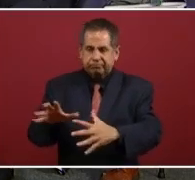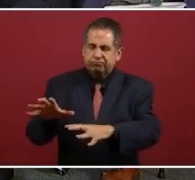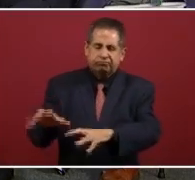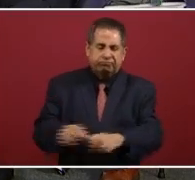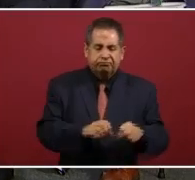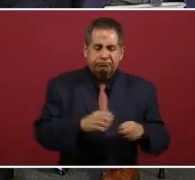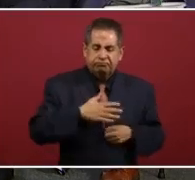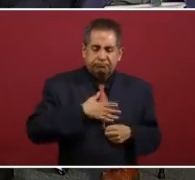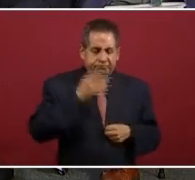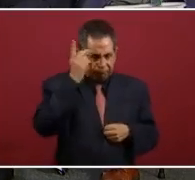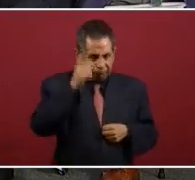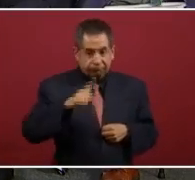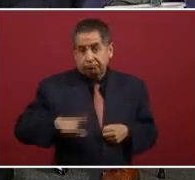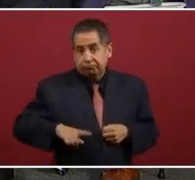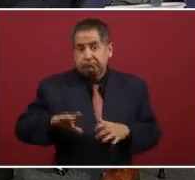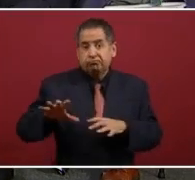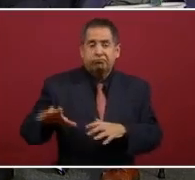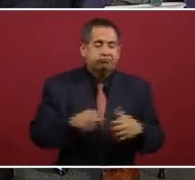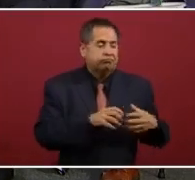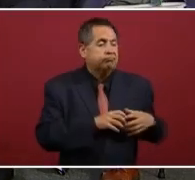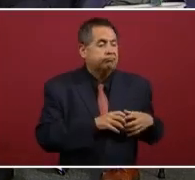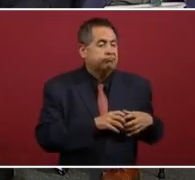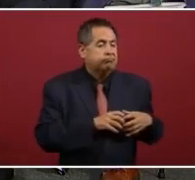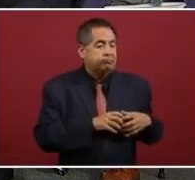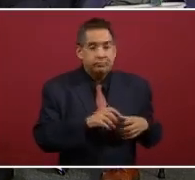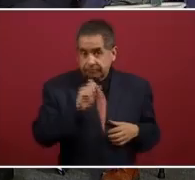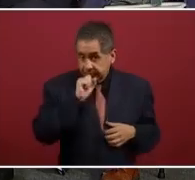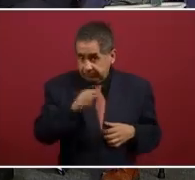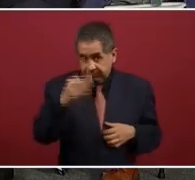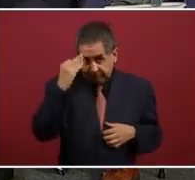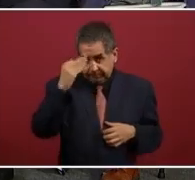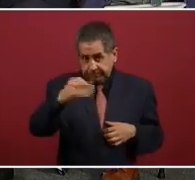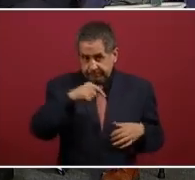fertilizantes. Y en el mismo periodo neoliberal